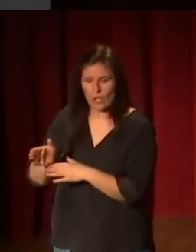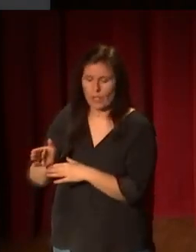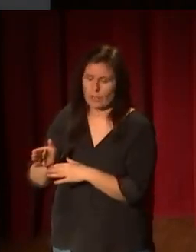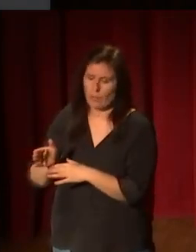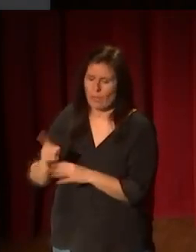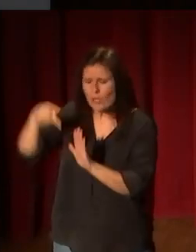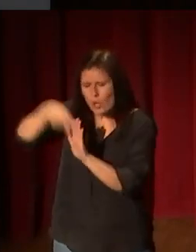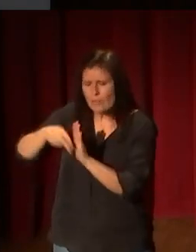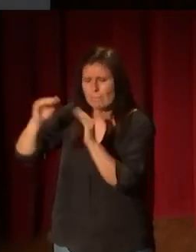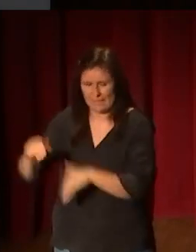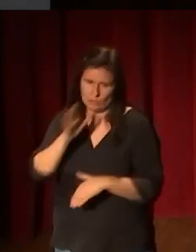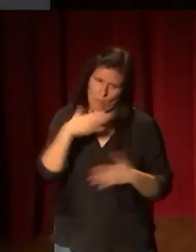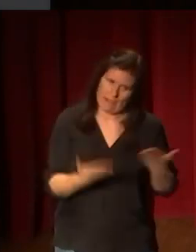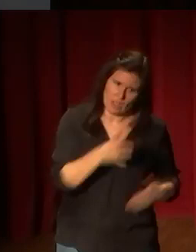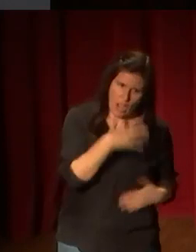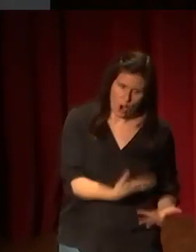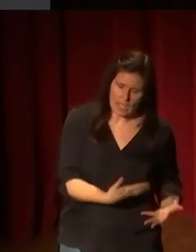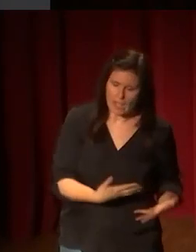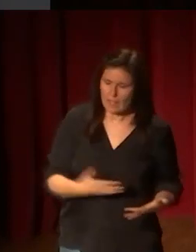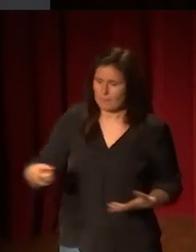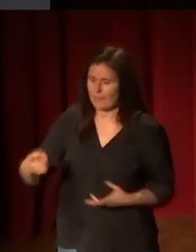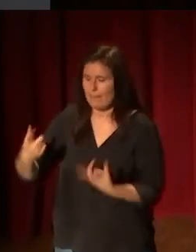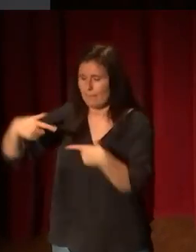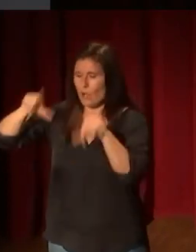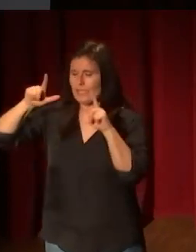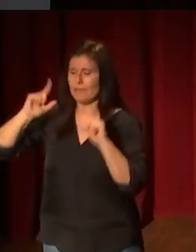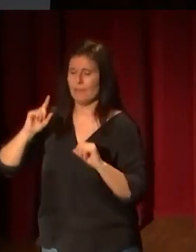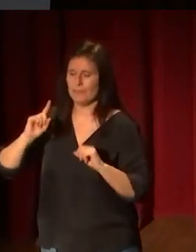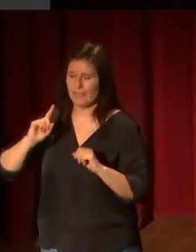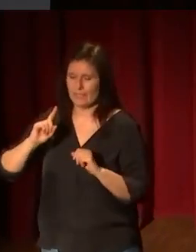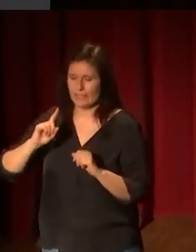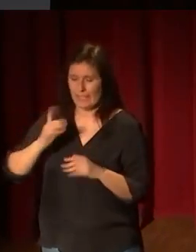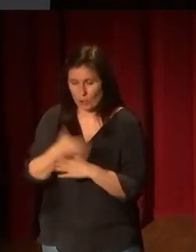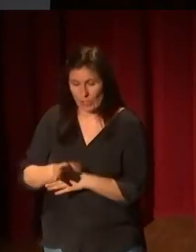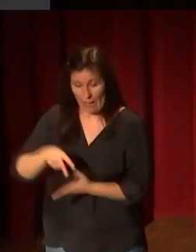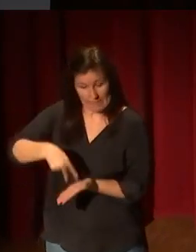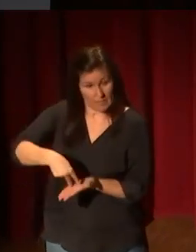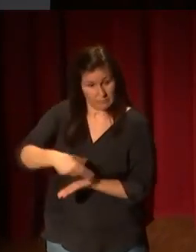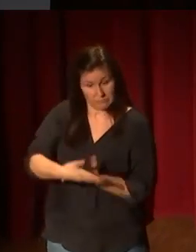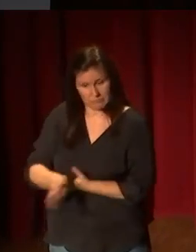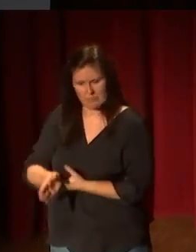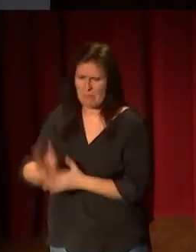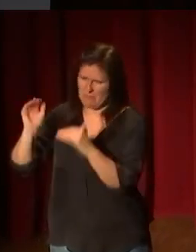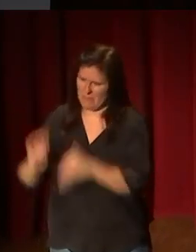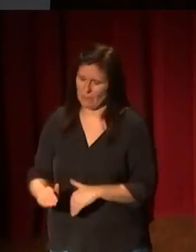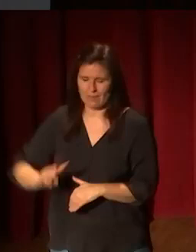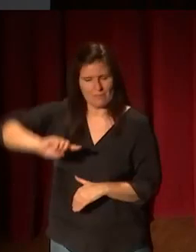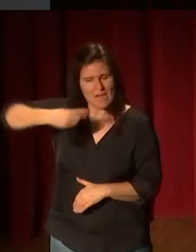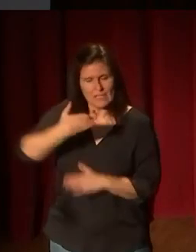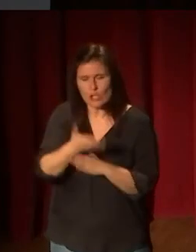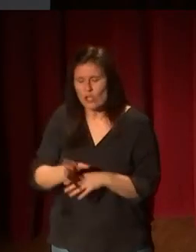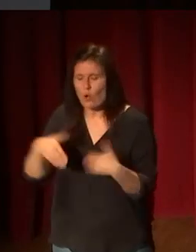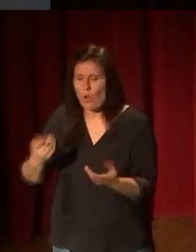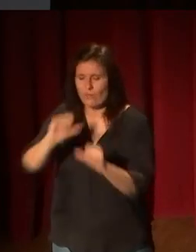ritualizado que ahora tenía un protagonismo mucho menor el toreo a pie y lo que triunfaba era el toreo a caballo o